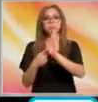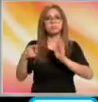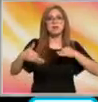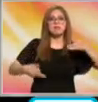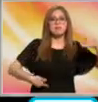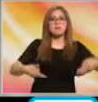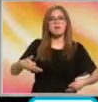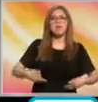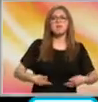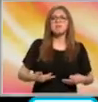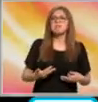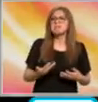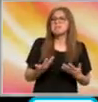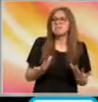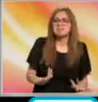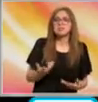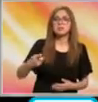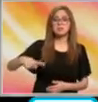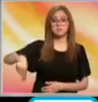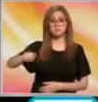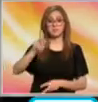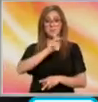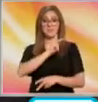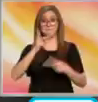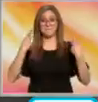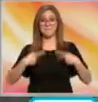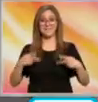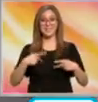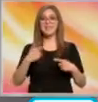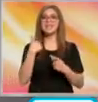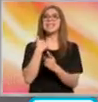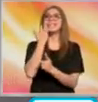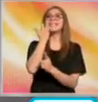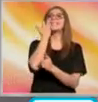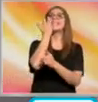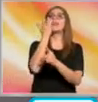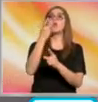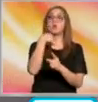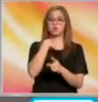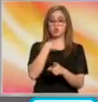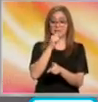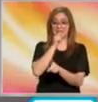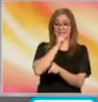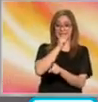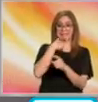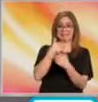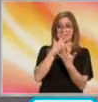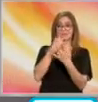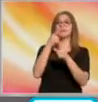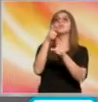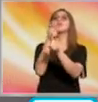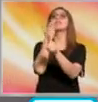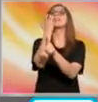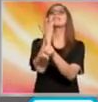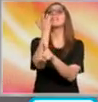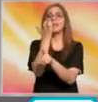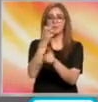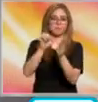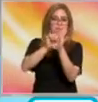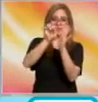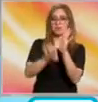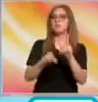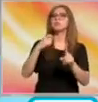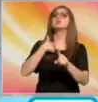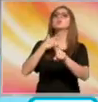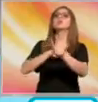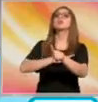manera donde todas las personas quieren lo que no tienen. Ajá. ¿Sí? O sea, yo estoy enamorado de ella,